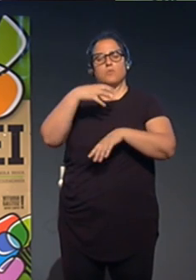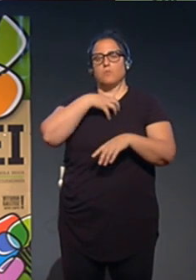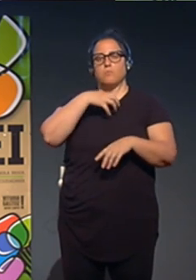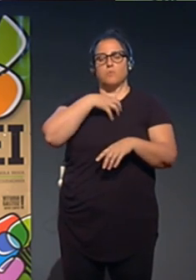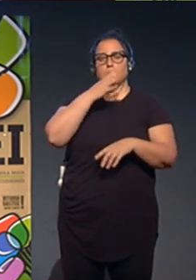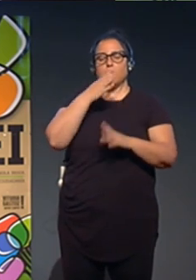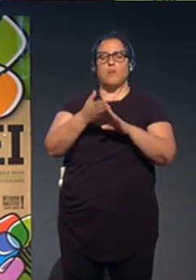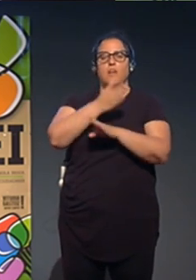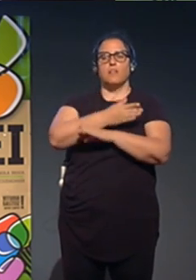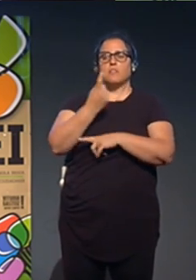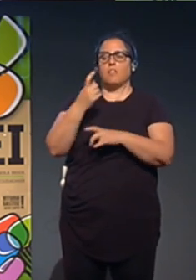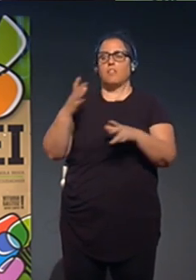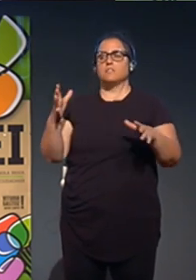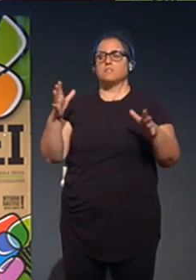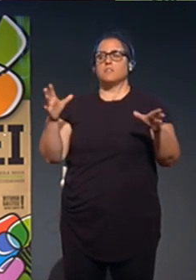social e